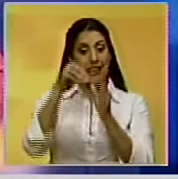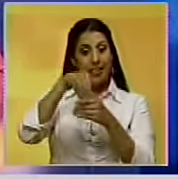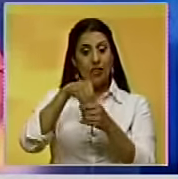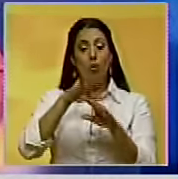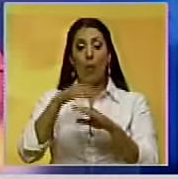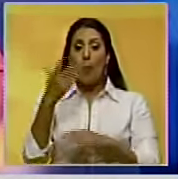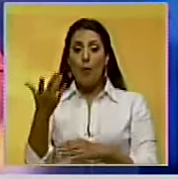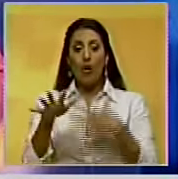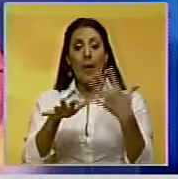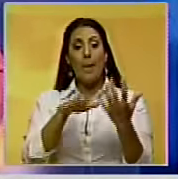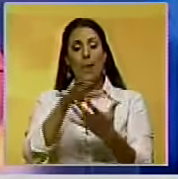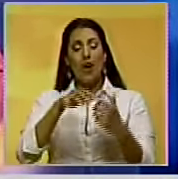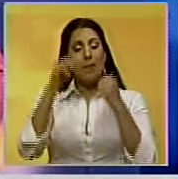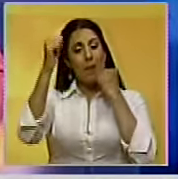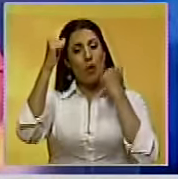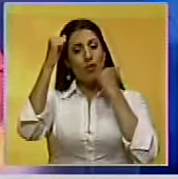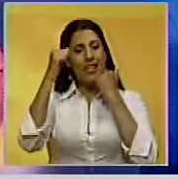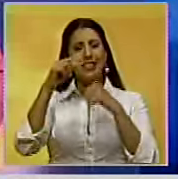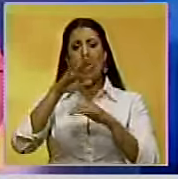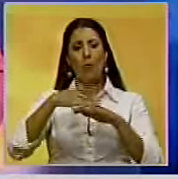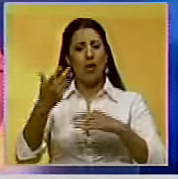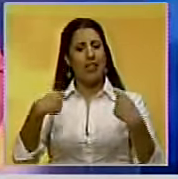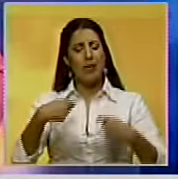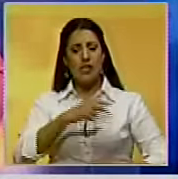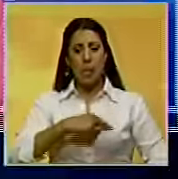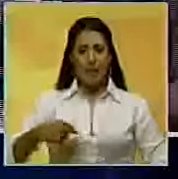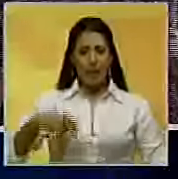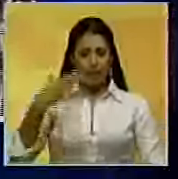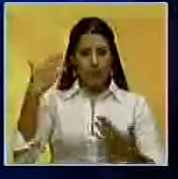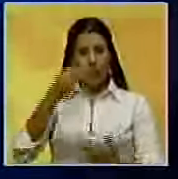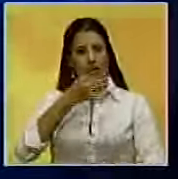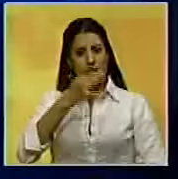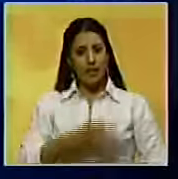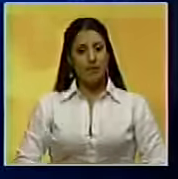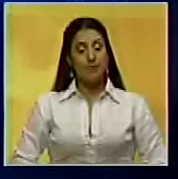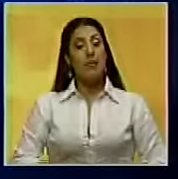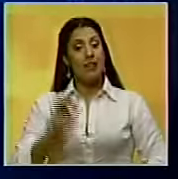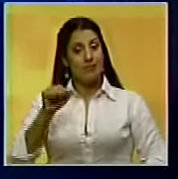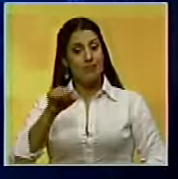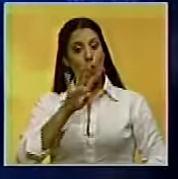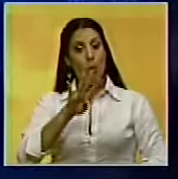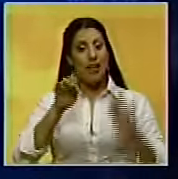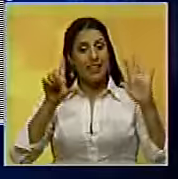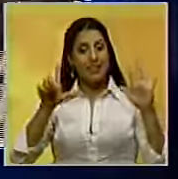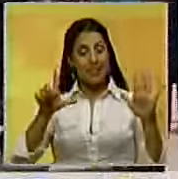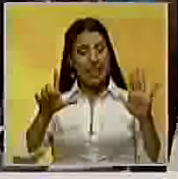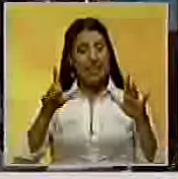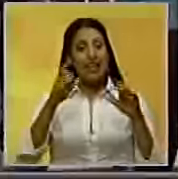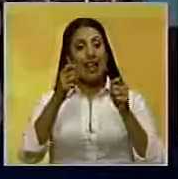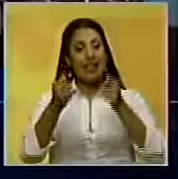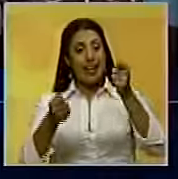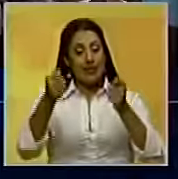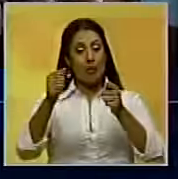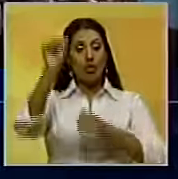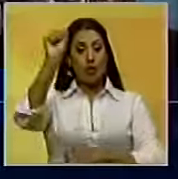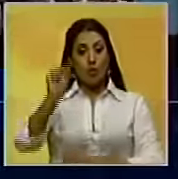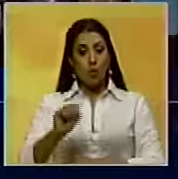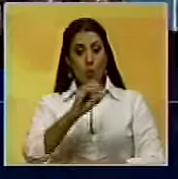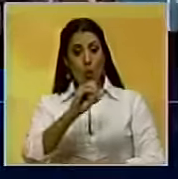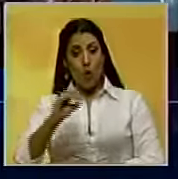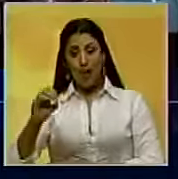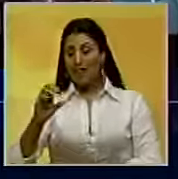la inseguridad. Euclides Sotillo nos tiene el reporte. Muy buenas tardes, Euclides. Así es, 47 líneas de transporte del suroeste de